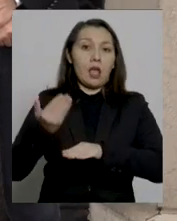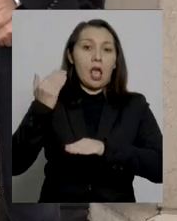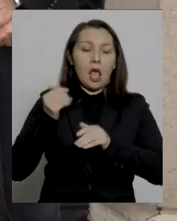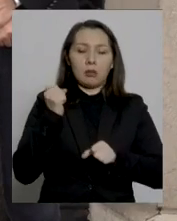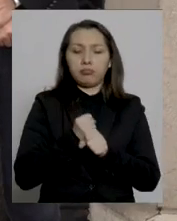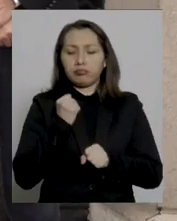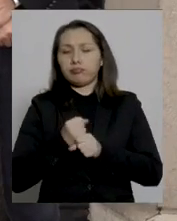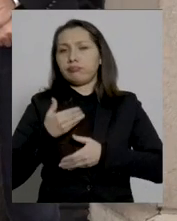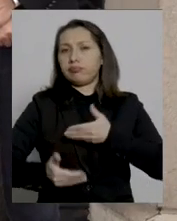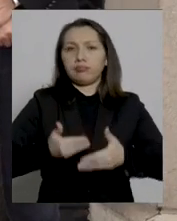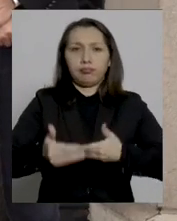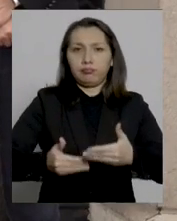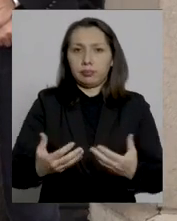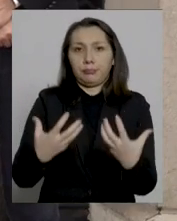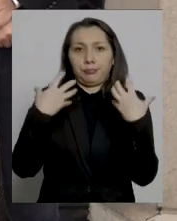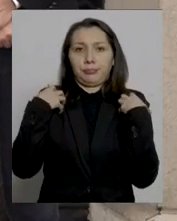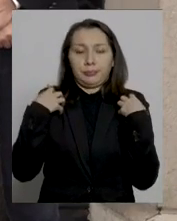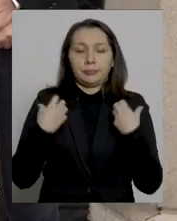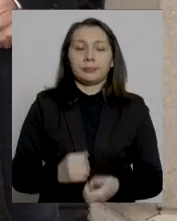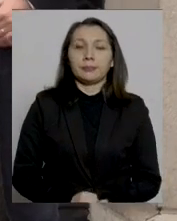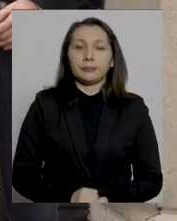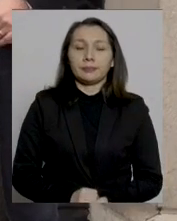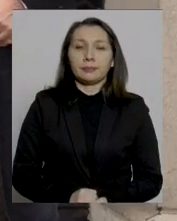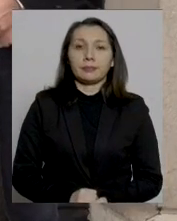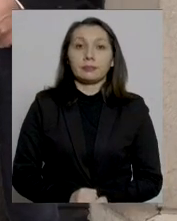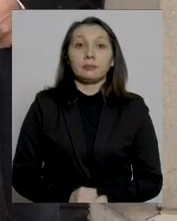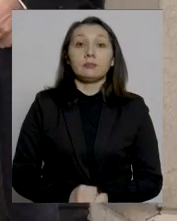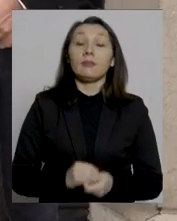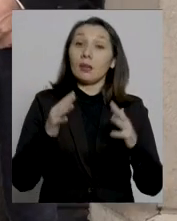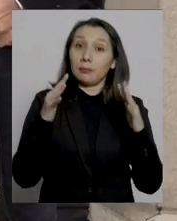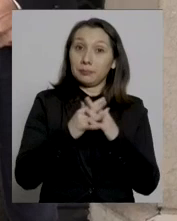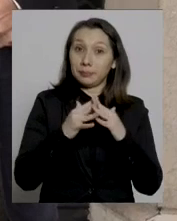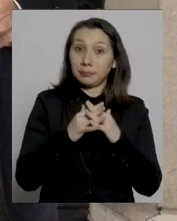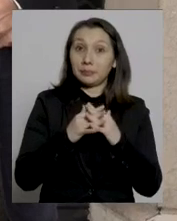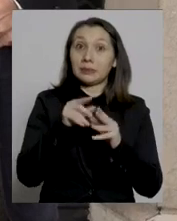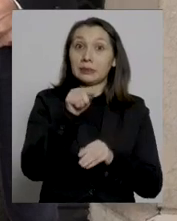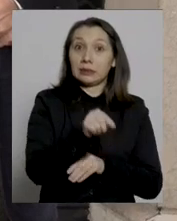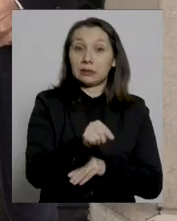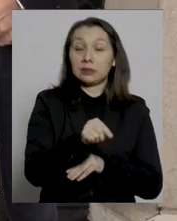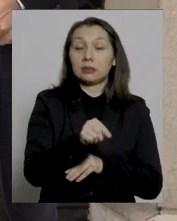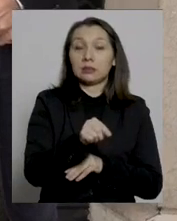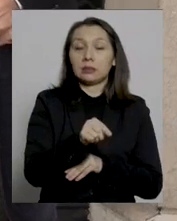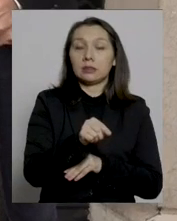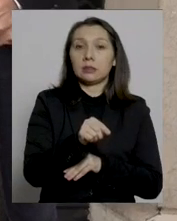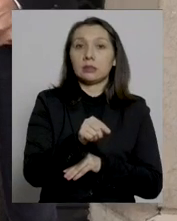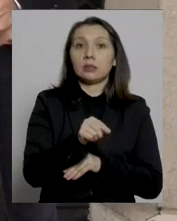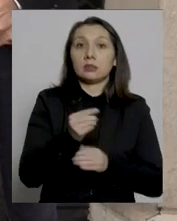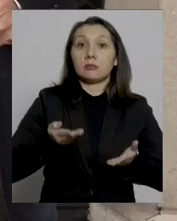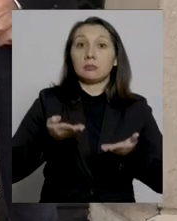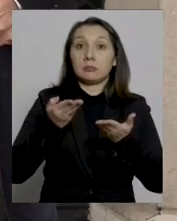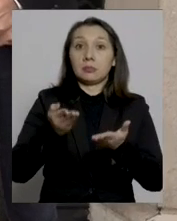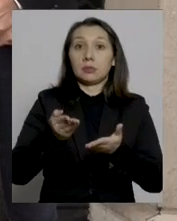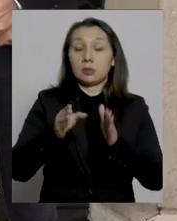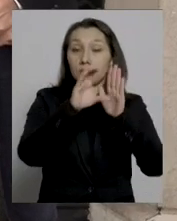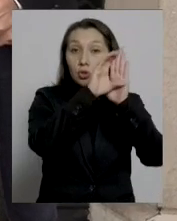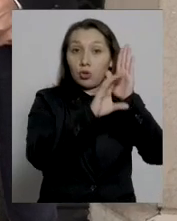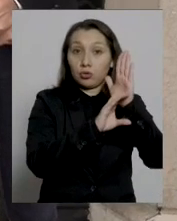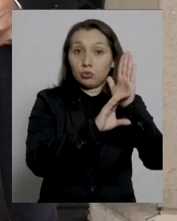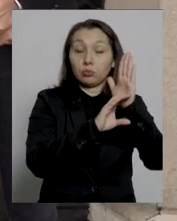que han desempeñado sus funciones. Las Fuerzas Armadas, por disposición de la